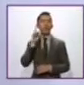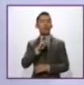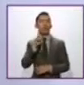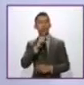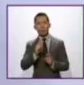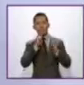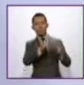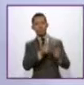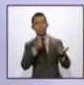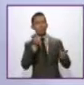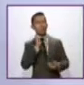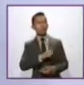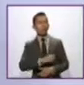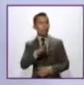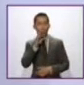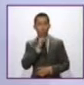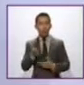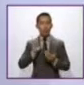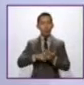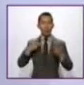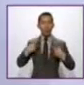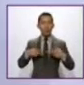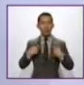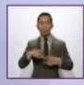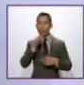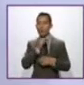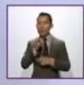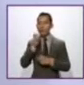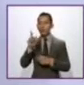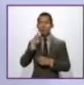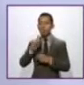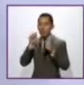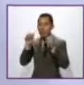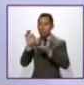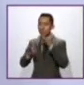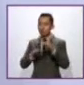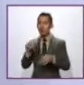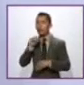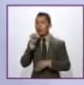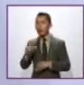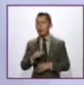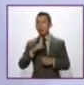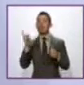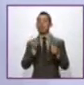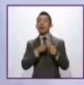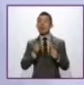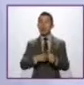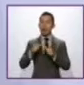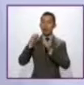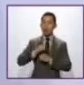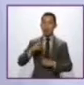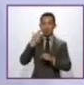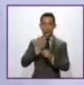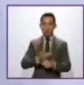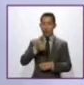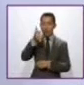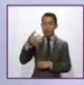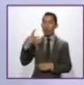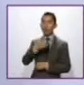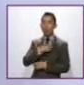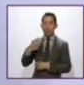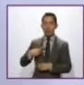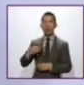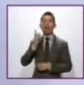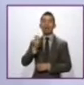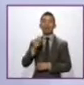tienen la capacidad ni el personal para poder atenderlas. Entonces, en primer lugar, cada autoridad tiene que asumir la responsabilidad